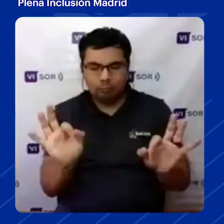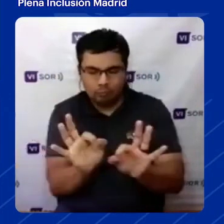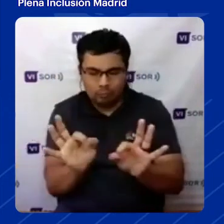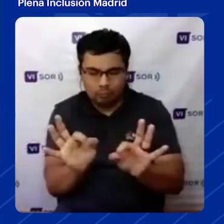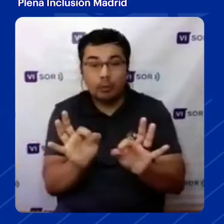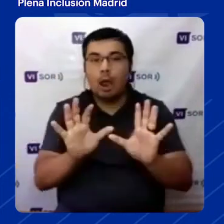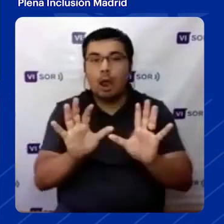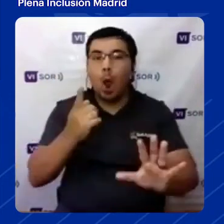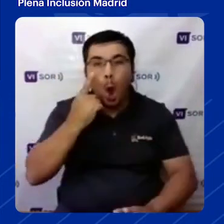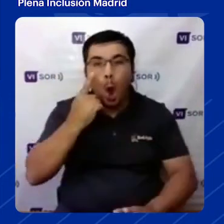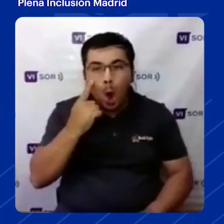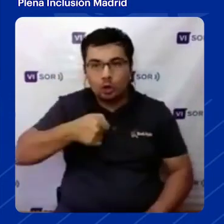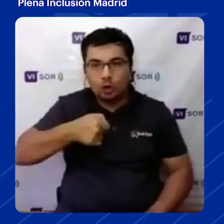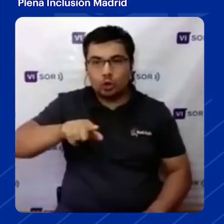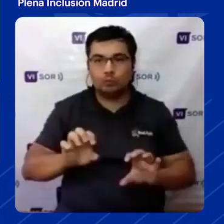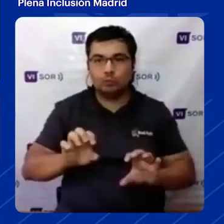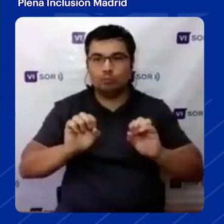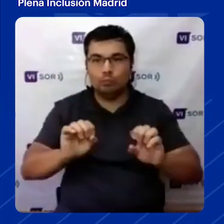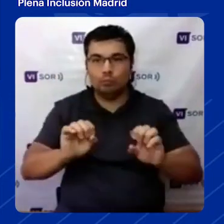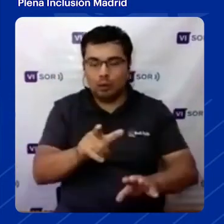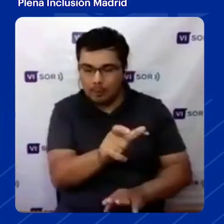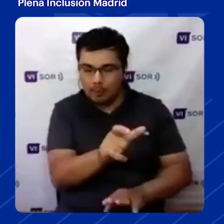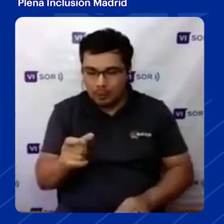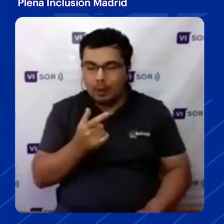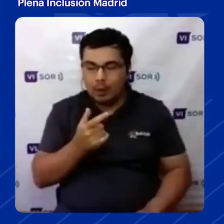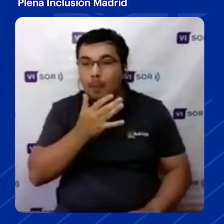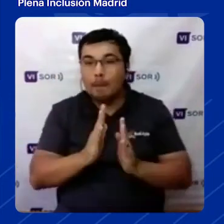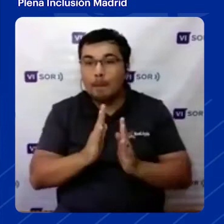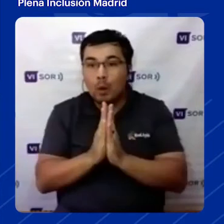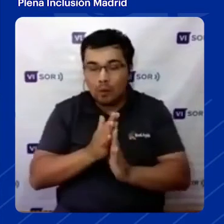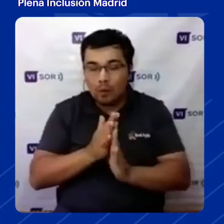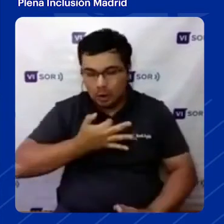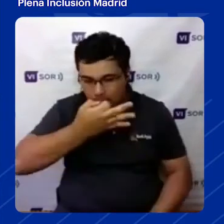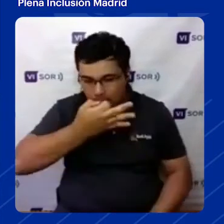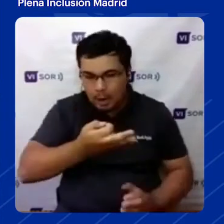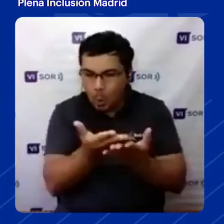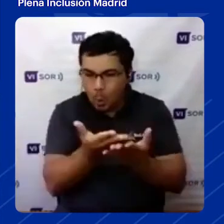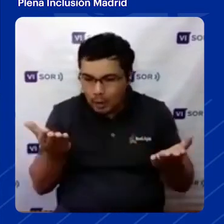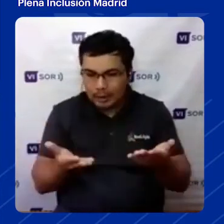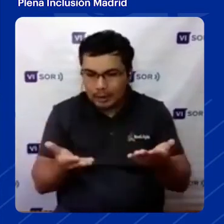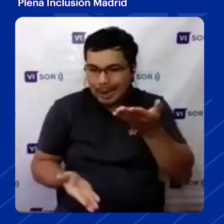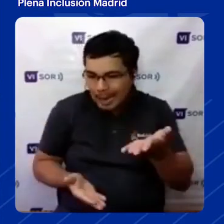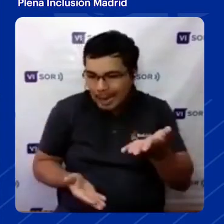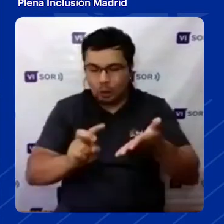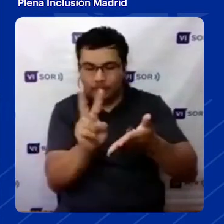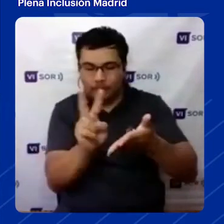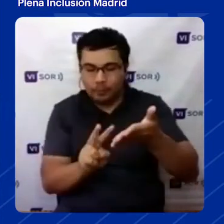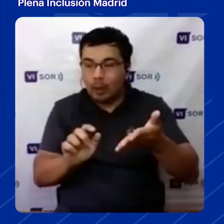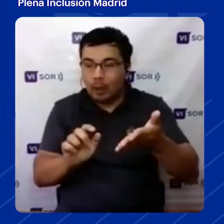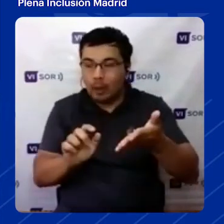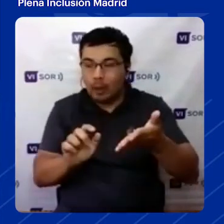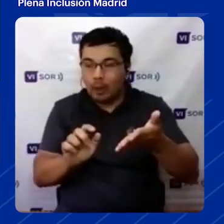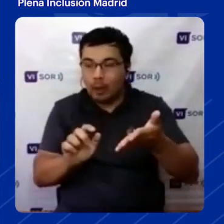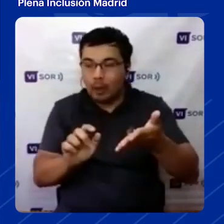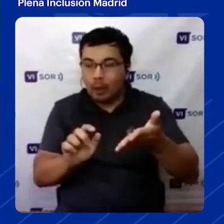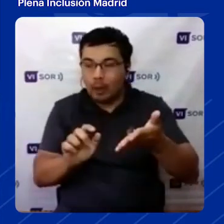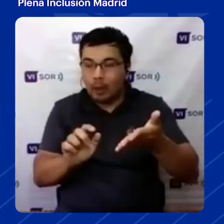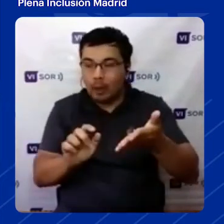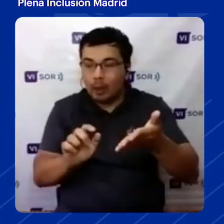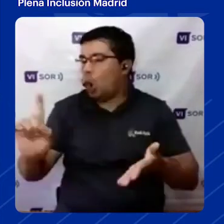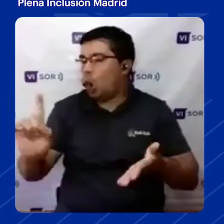para que indiquen si se entiende o no se entiende, no si me gusta o no me gusta. Y entonces, efectivamente, recibimos sus